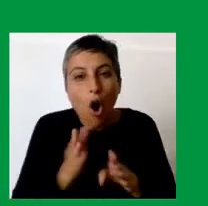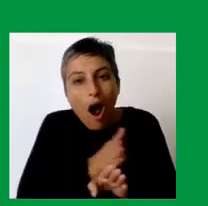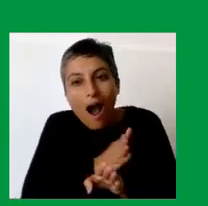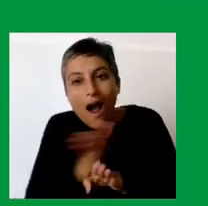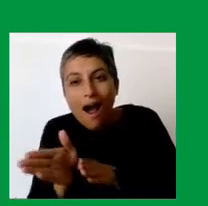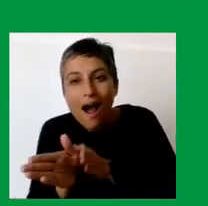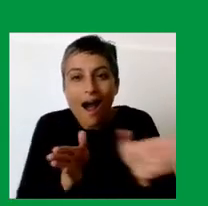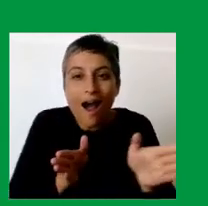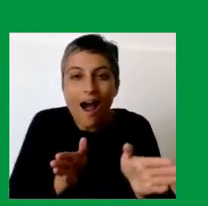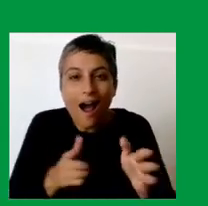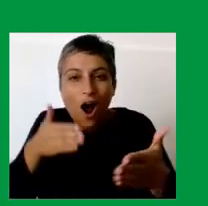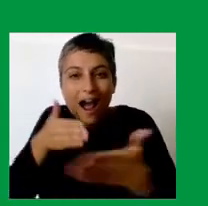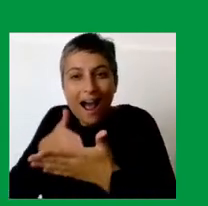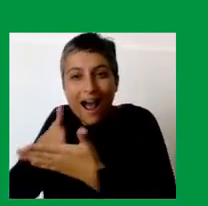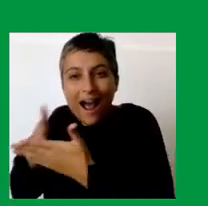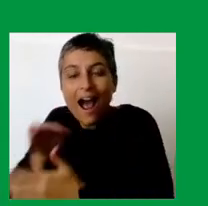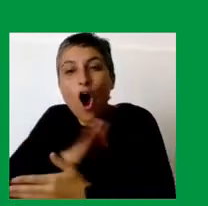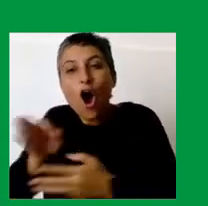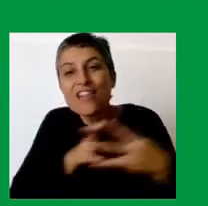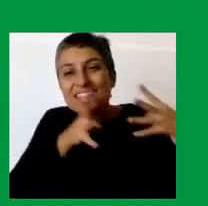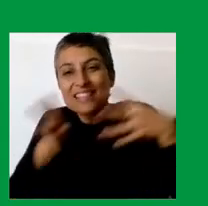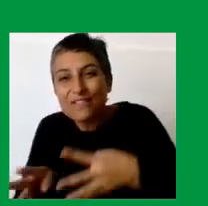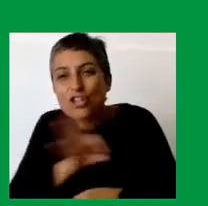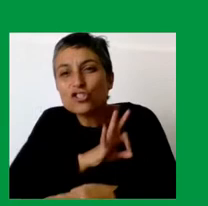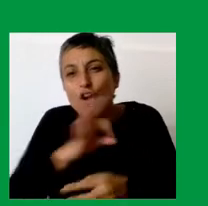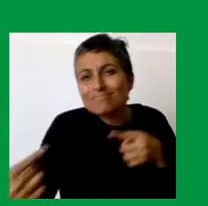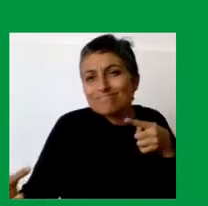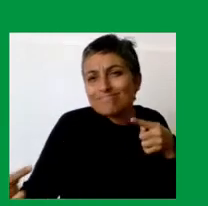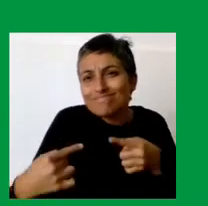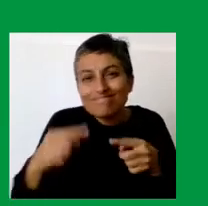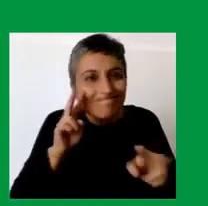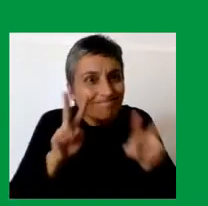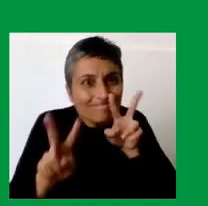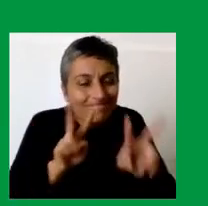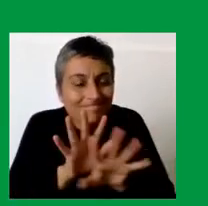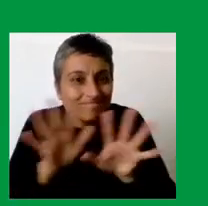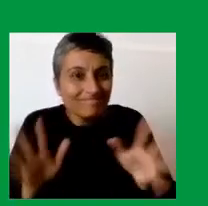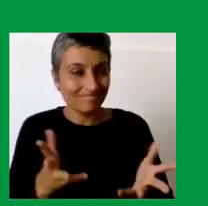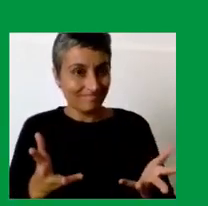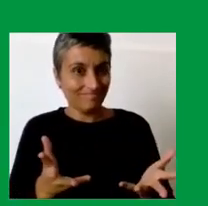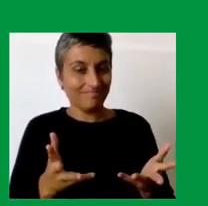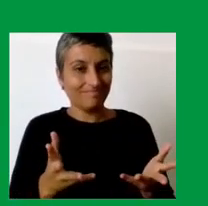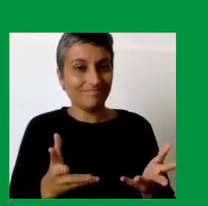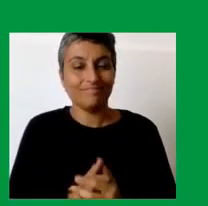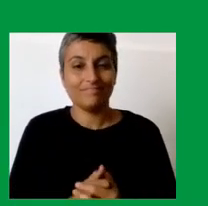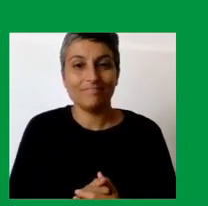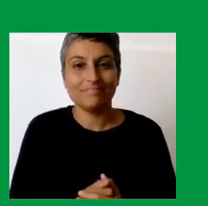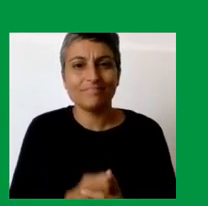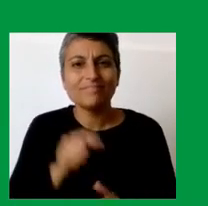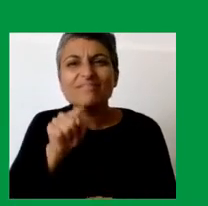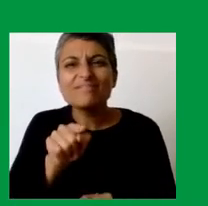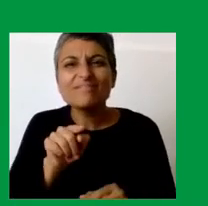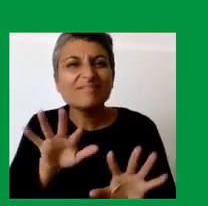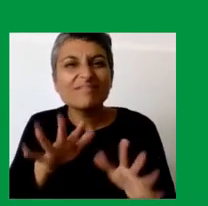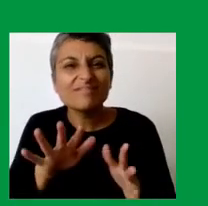de obstáculos, de desafío, de tensiones, ¿no? Y miren algo como esto. Esto que está acá,